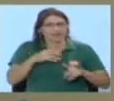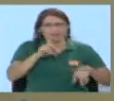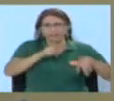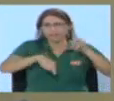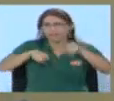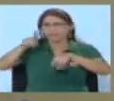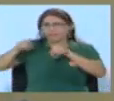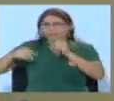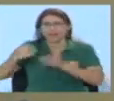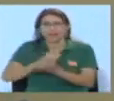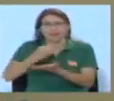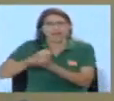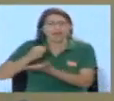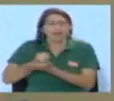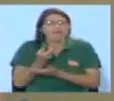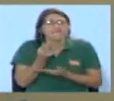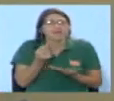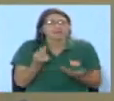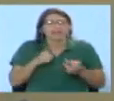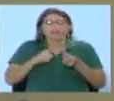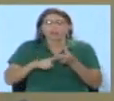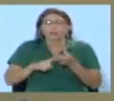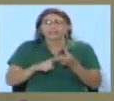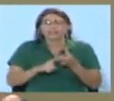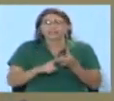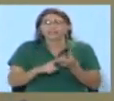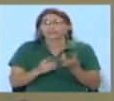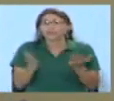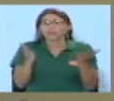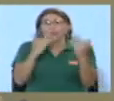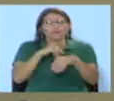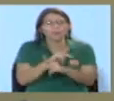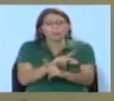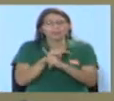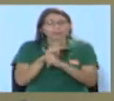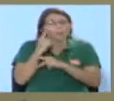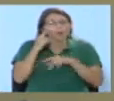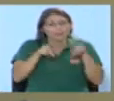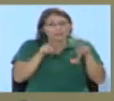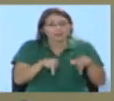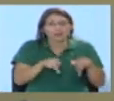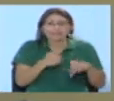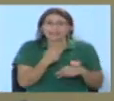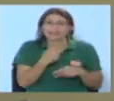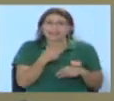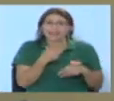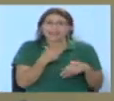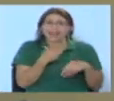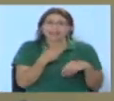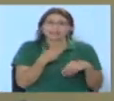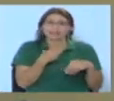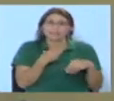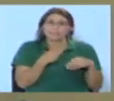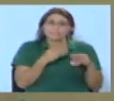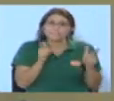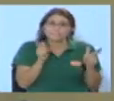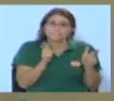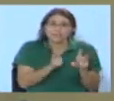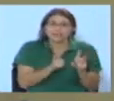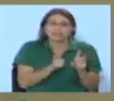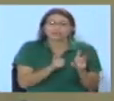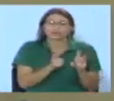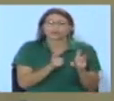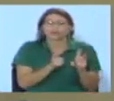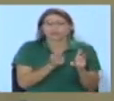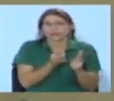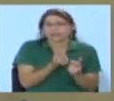entonces desprotegeríamos la idea esta social de que los que tengan menos van a poder tener mayor, o sea, tengan igual acceso a la y